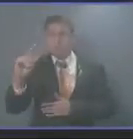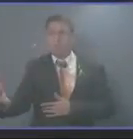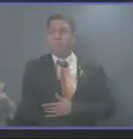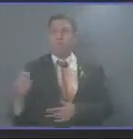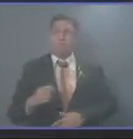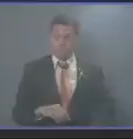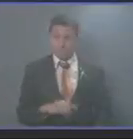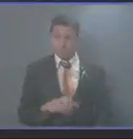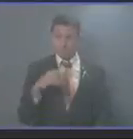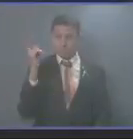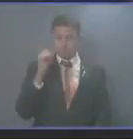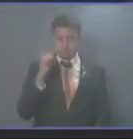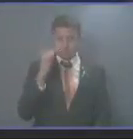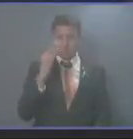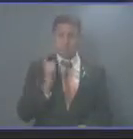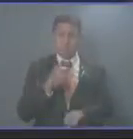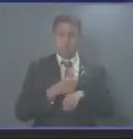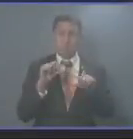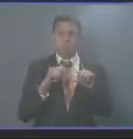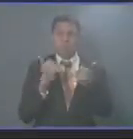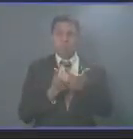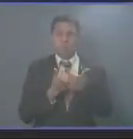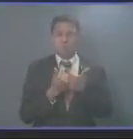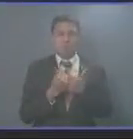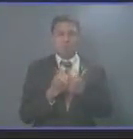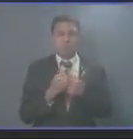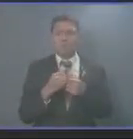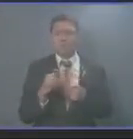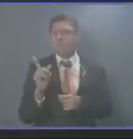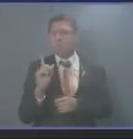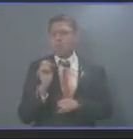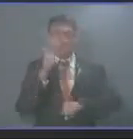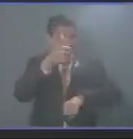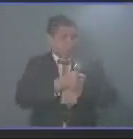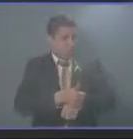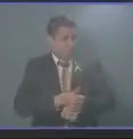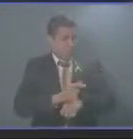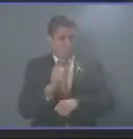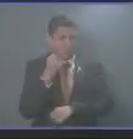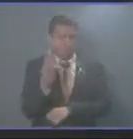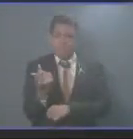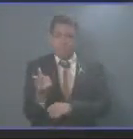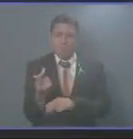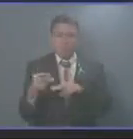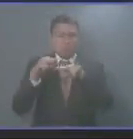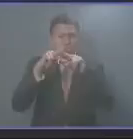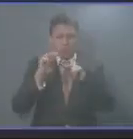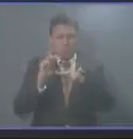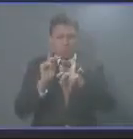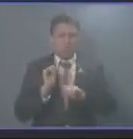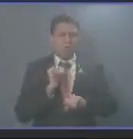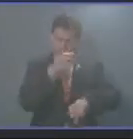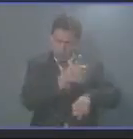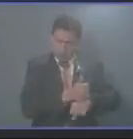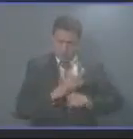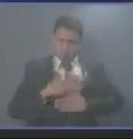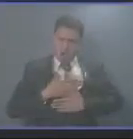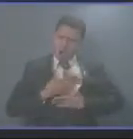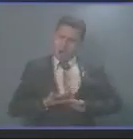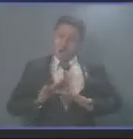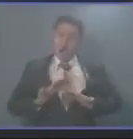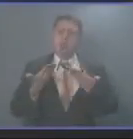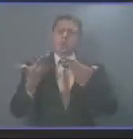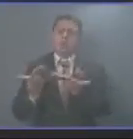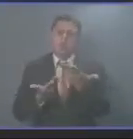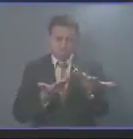in Need, organización sin fines de lucro, lo cual fundó con quienes